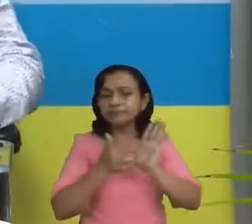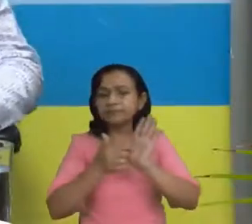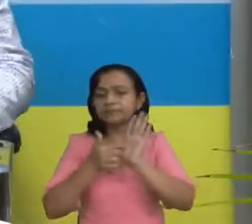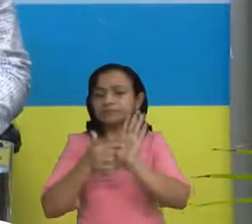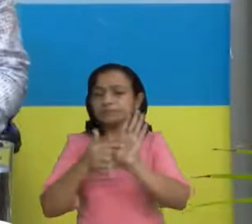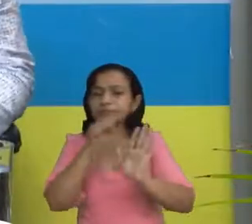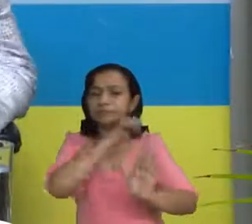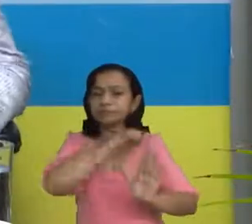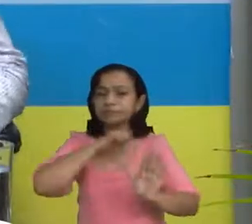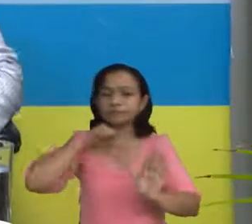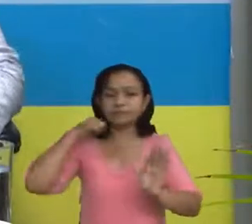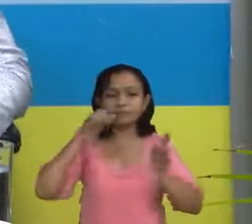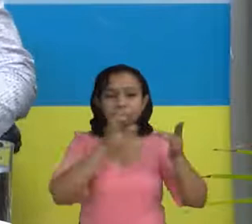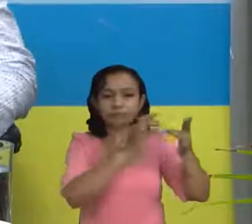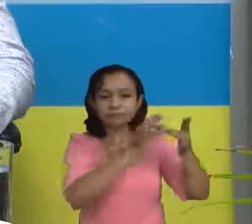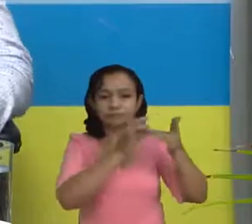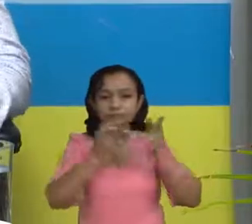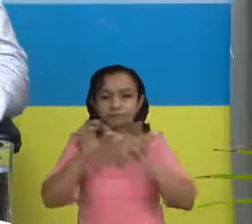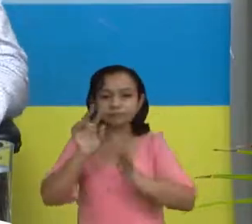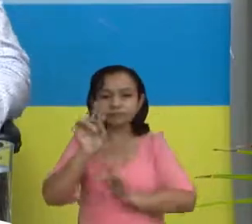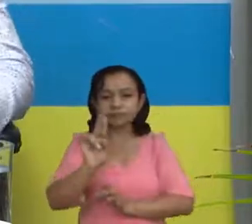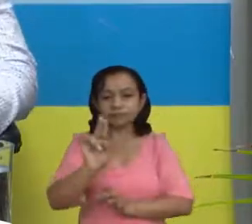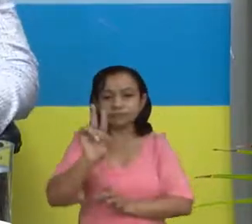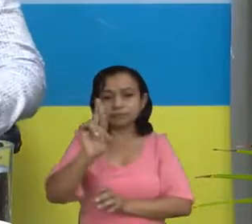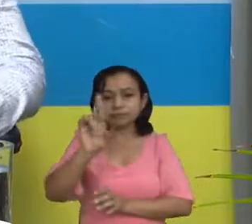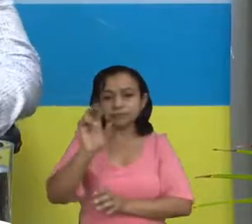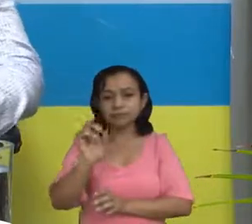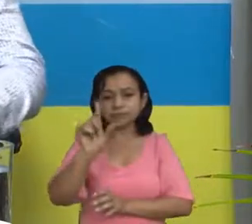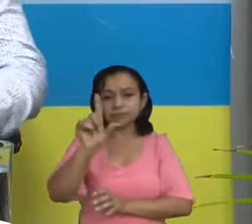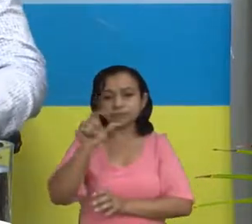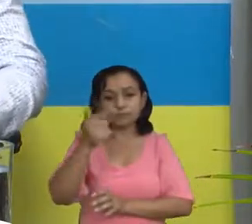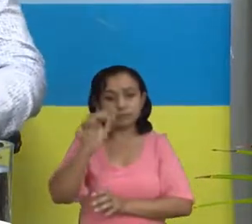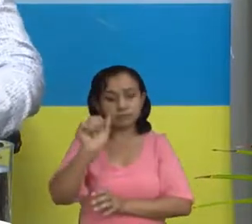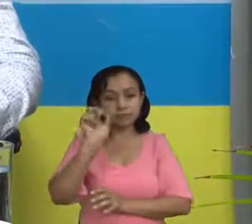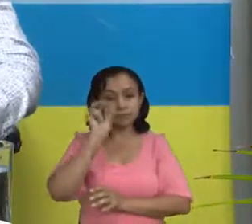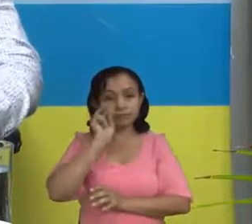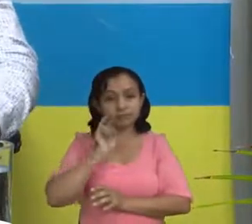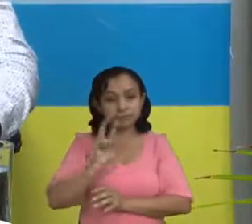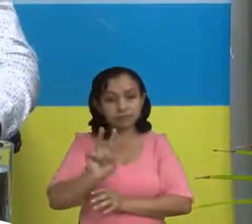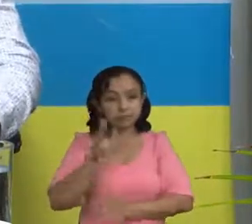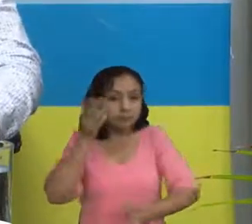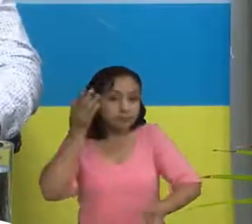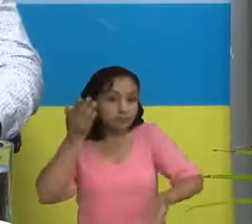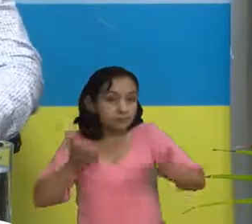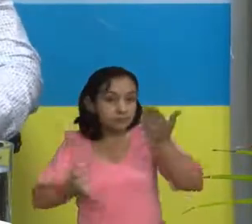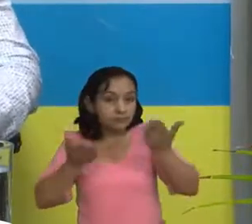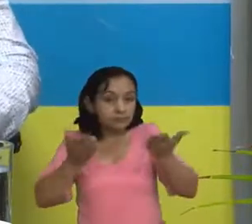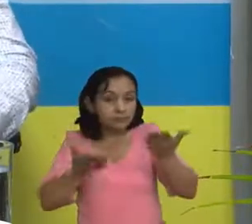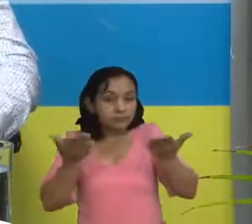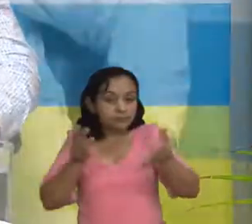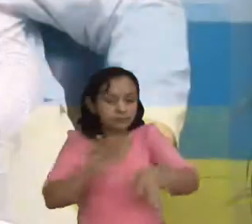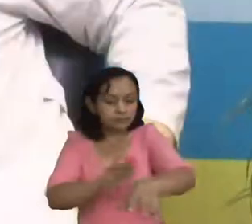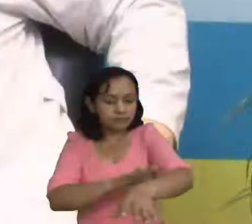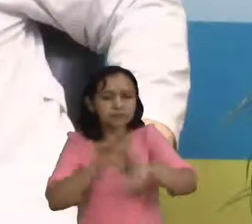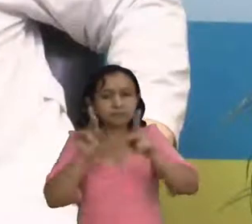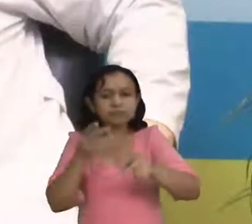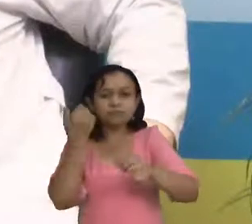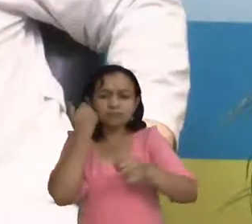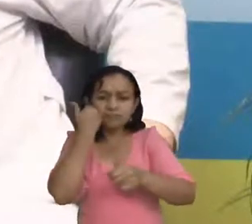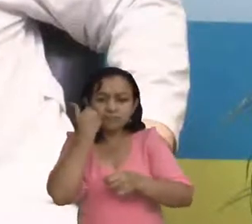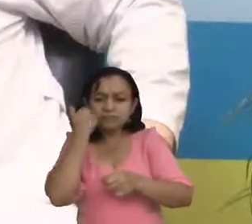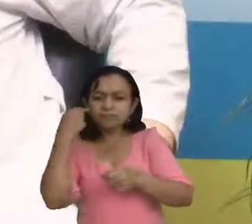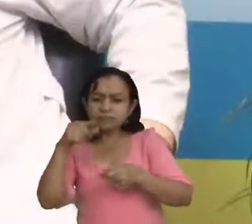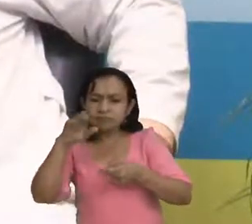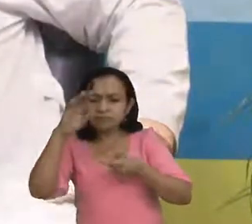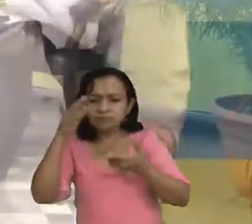como especialista en urología para detectar? ¿O simplemente se dejan guiar por los síntomas que presente